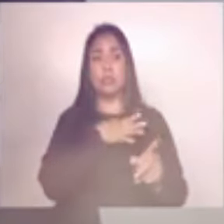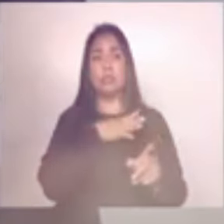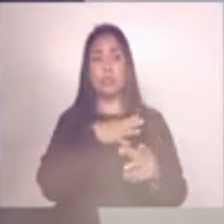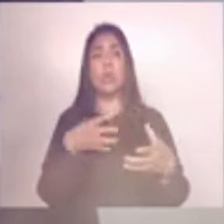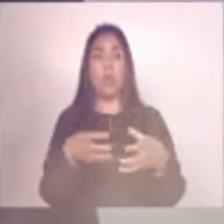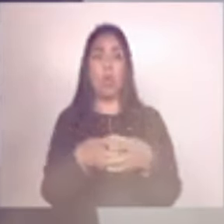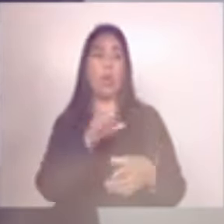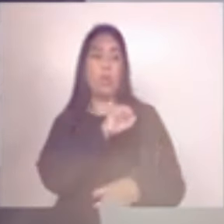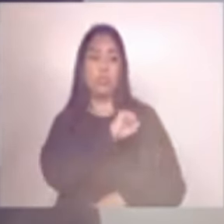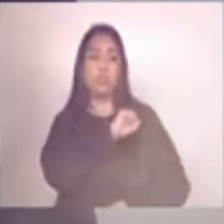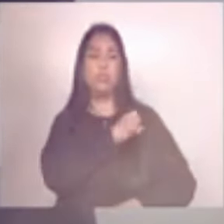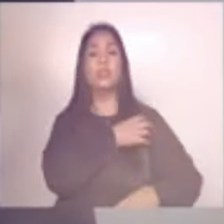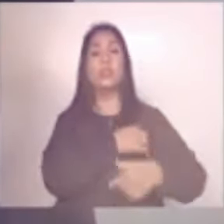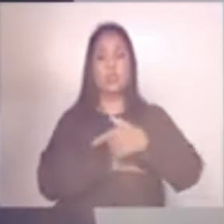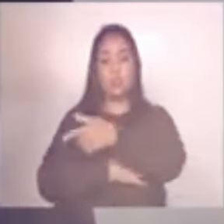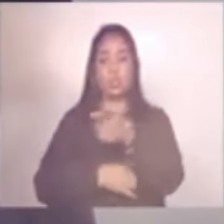colectivamente con ustedes